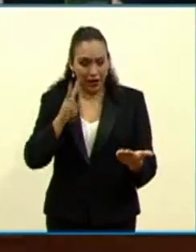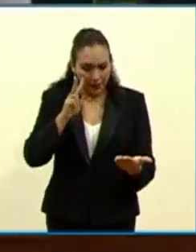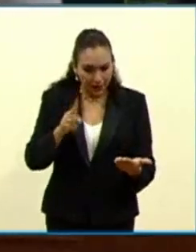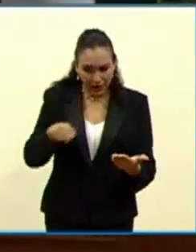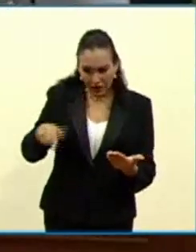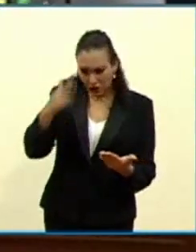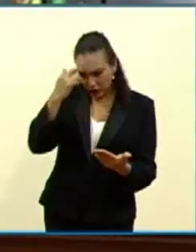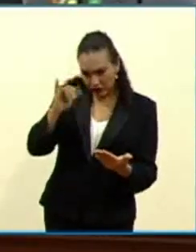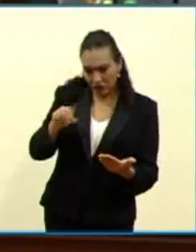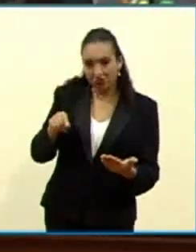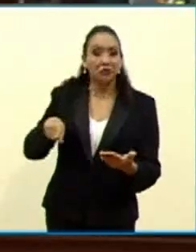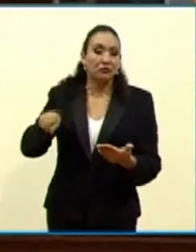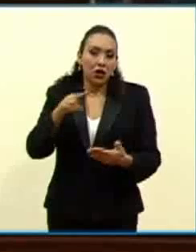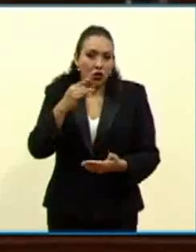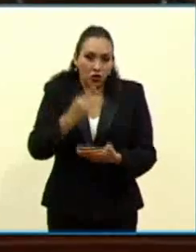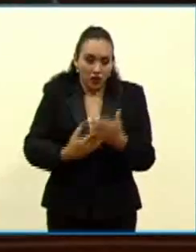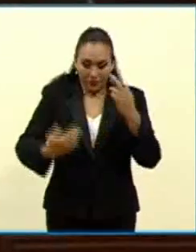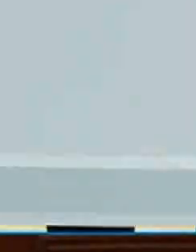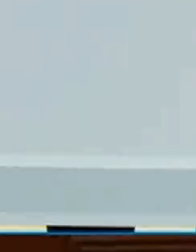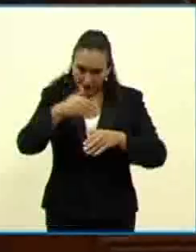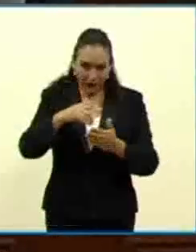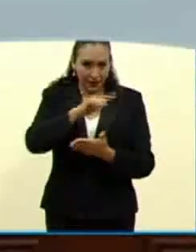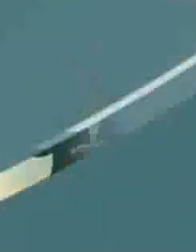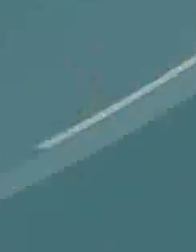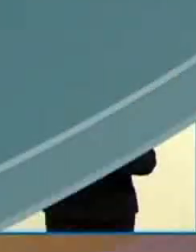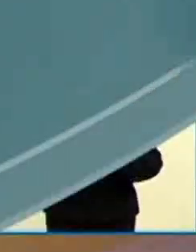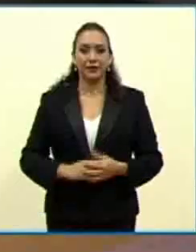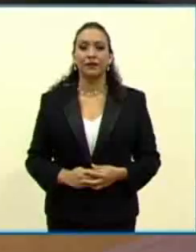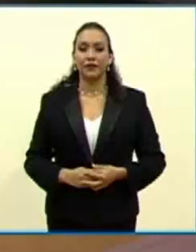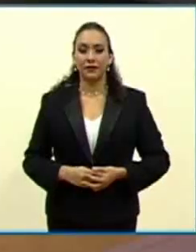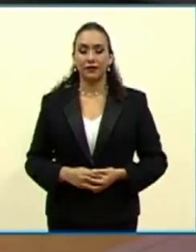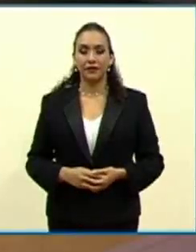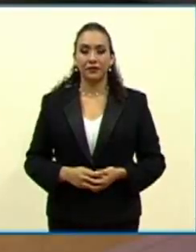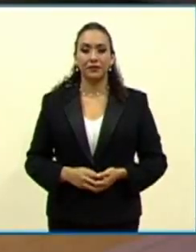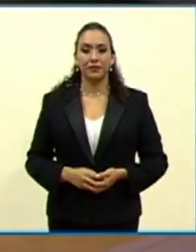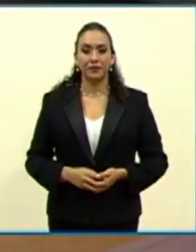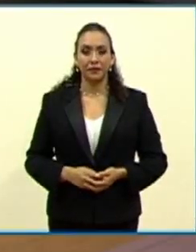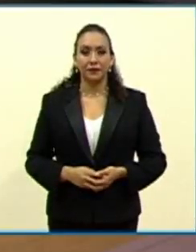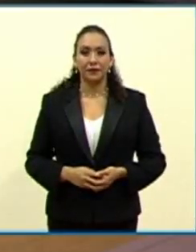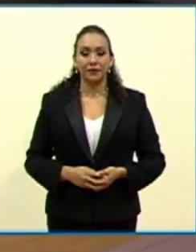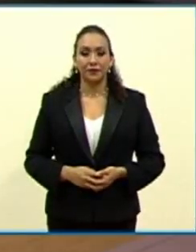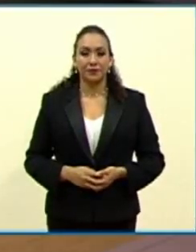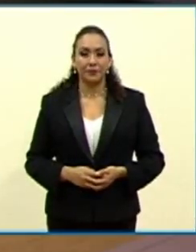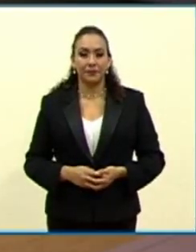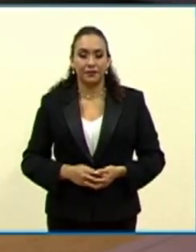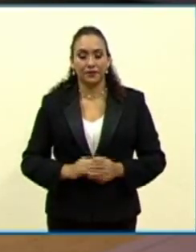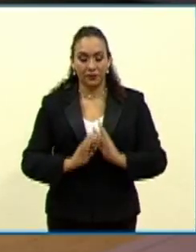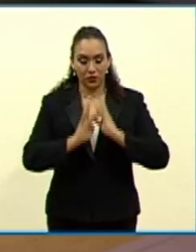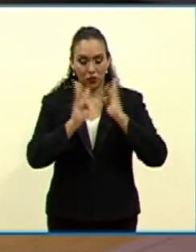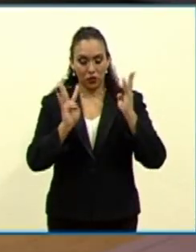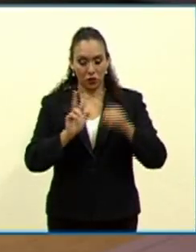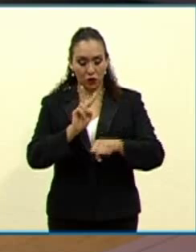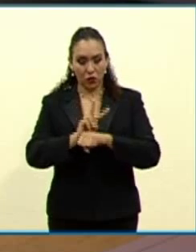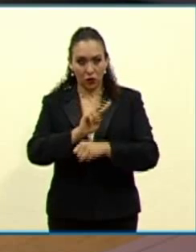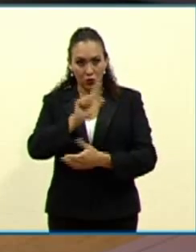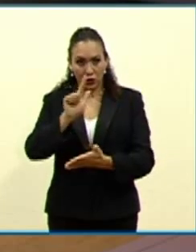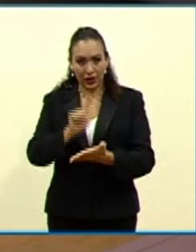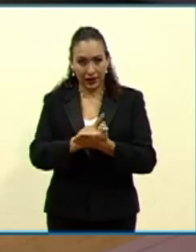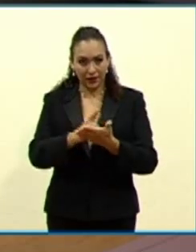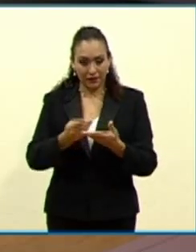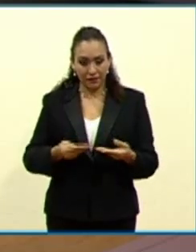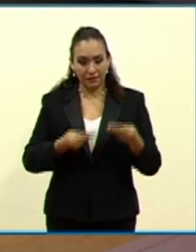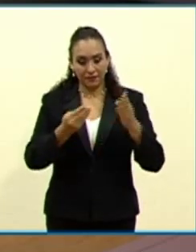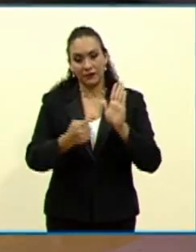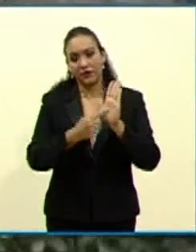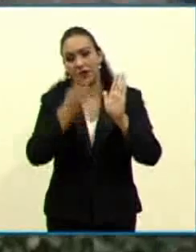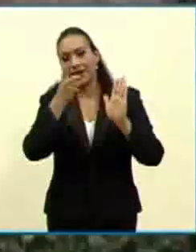no la razón. Y el Consejo de la Judicatura Federal dio a conocer